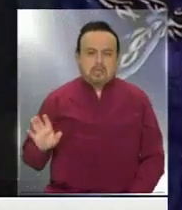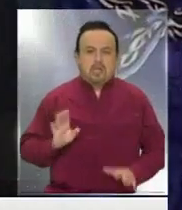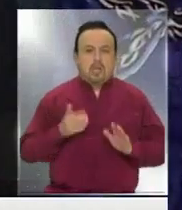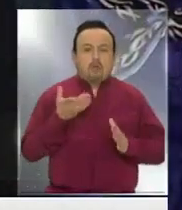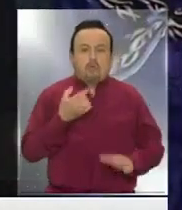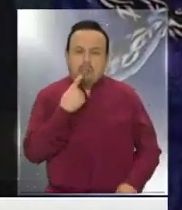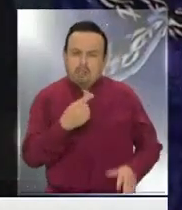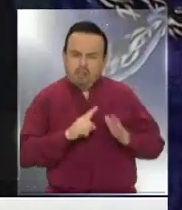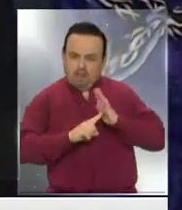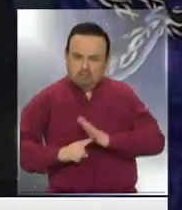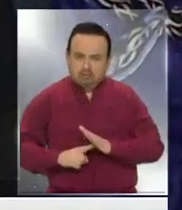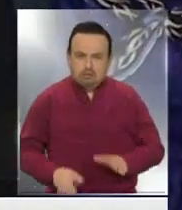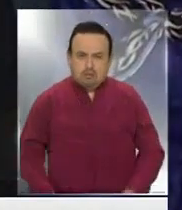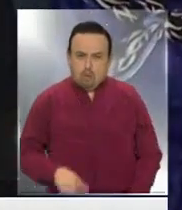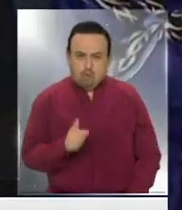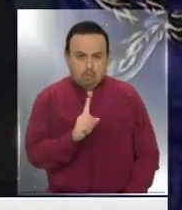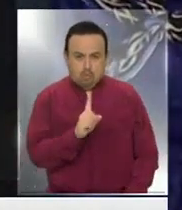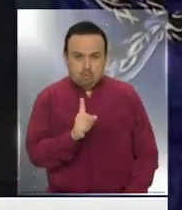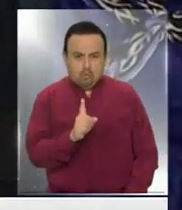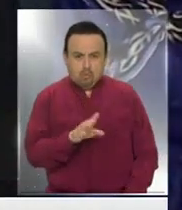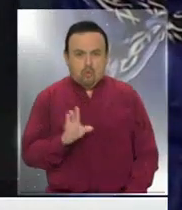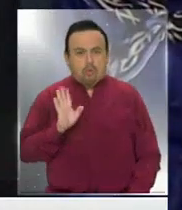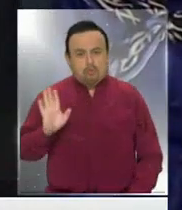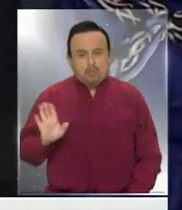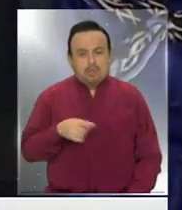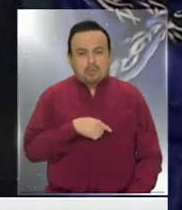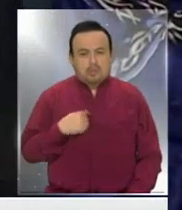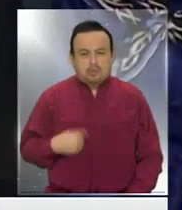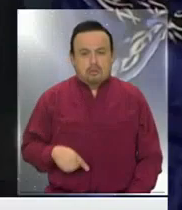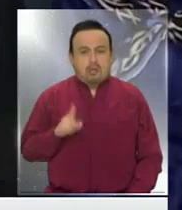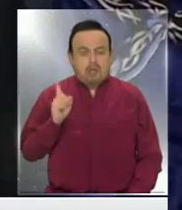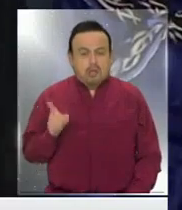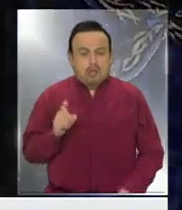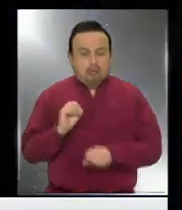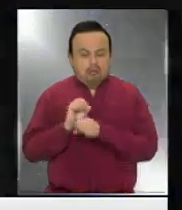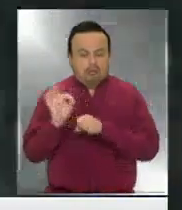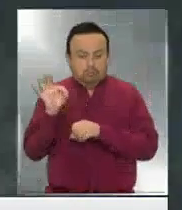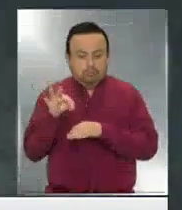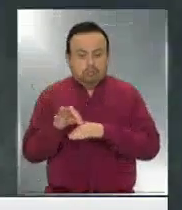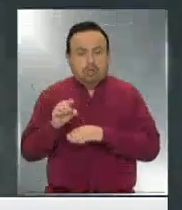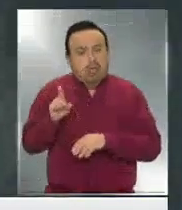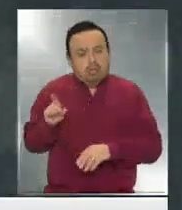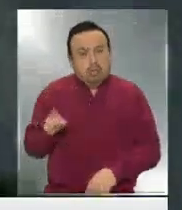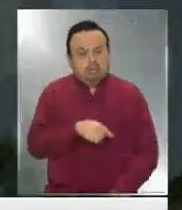all. No, not at all. It comes from China. That's why. It comes from China.